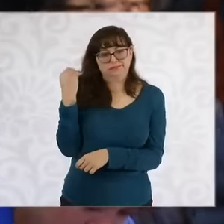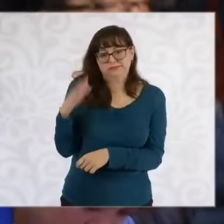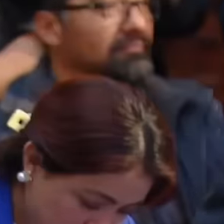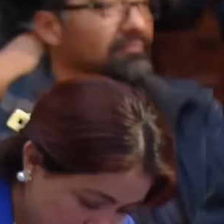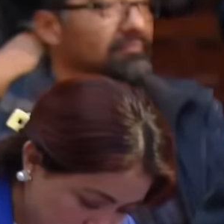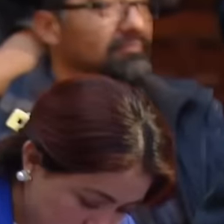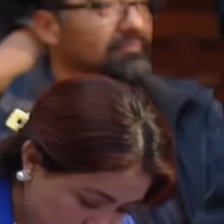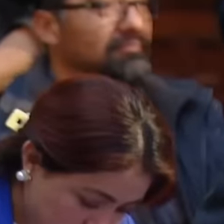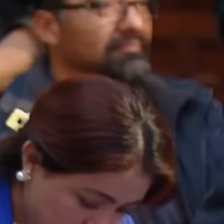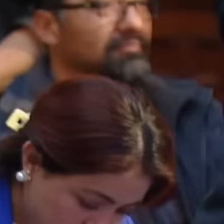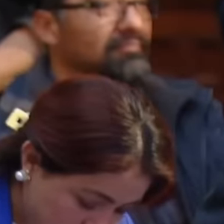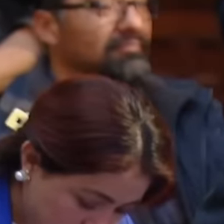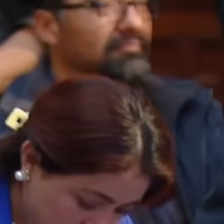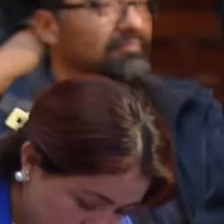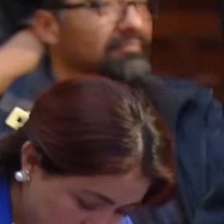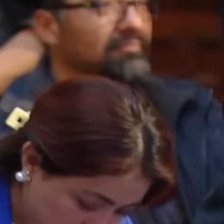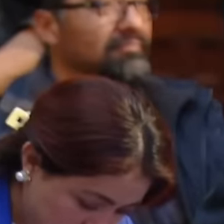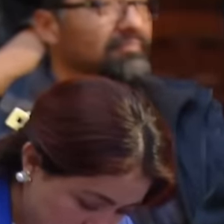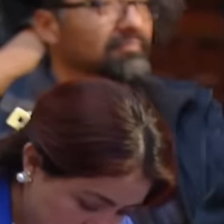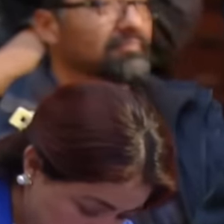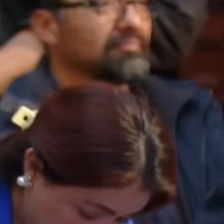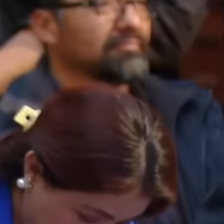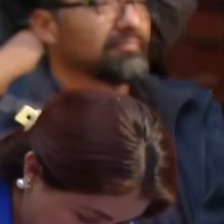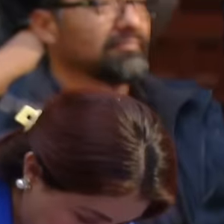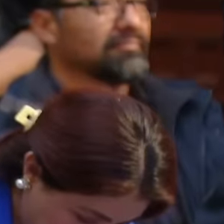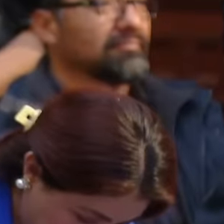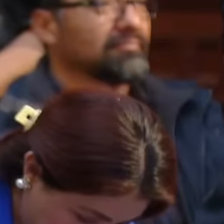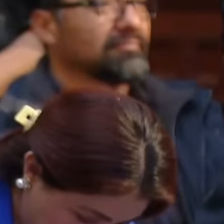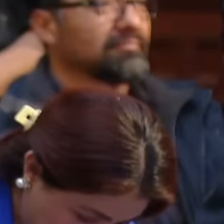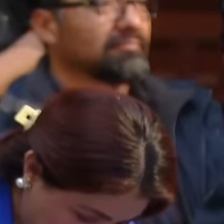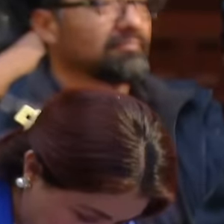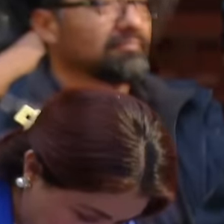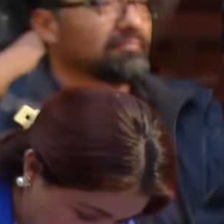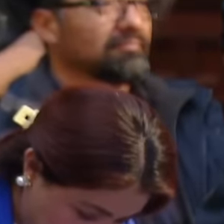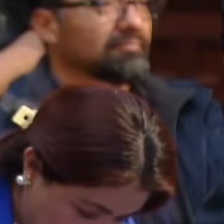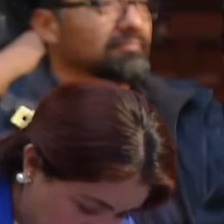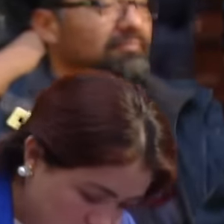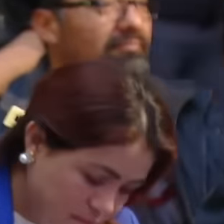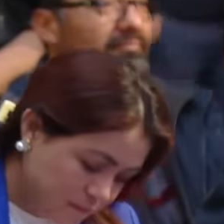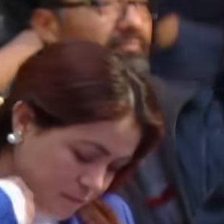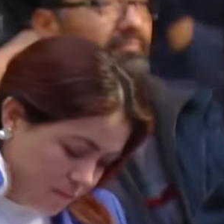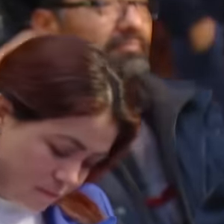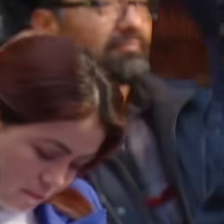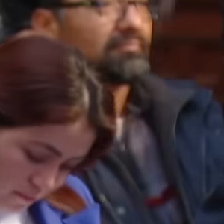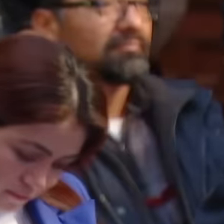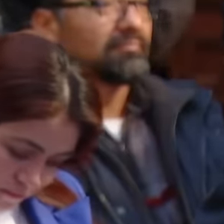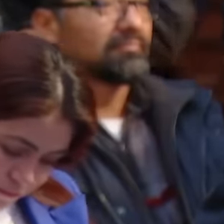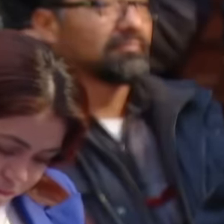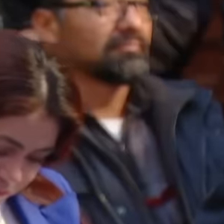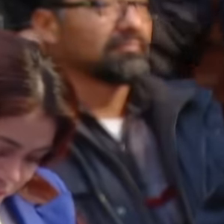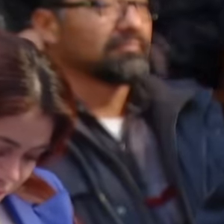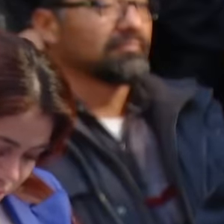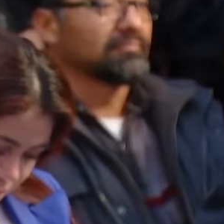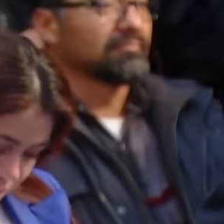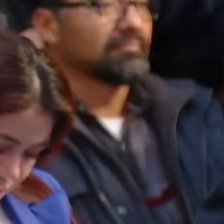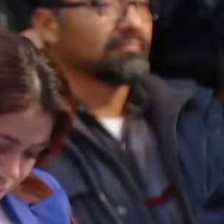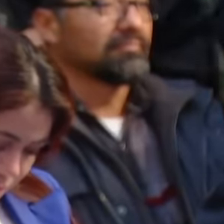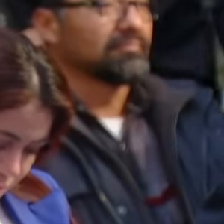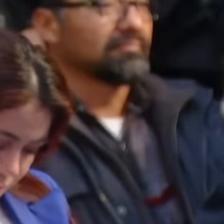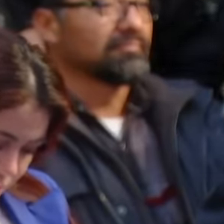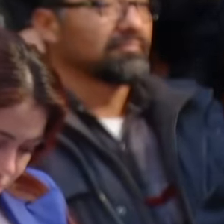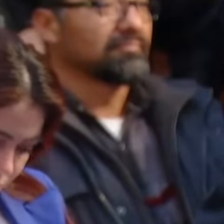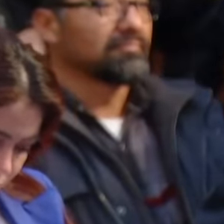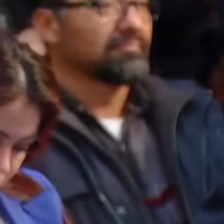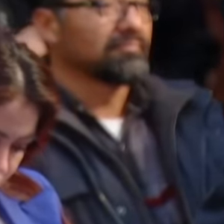pagan para mandar a prisión a inocentes quienes roban años de su vida. Por ejemplo, de esto